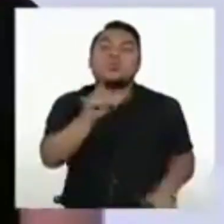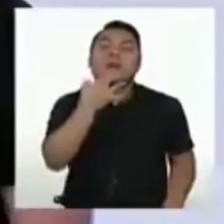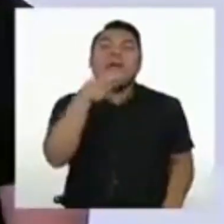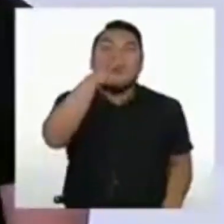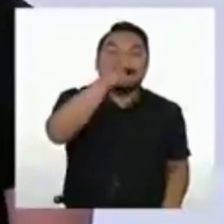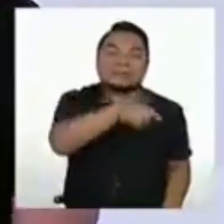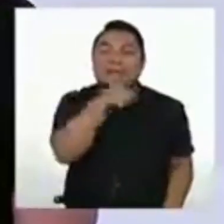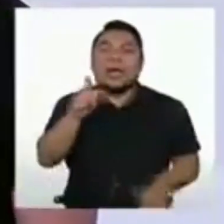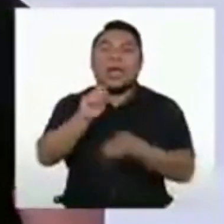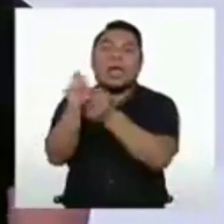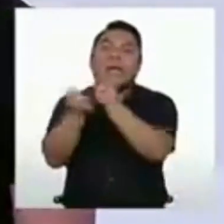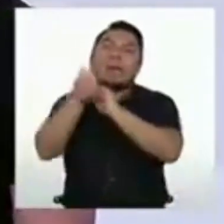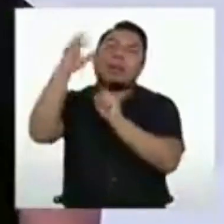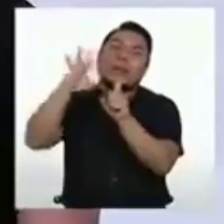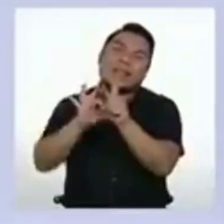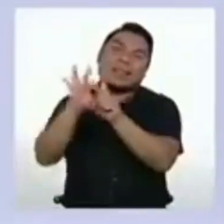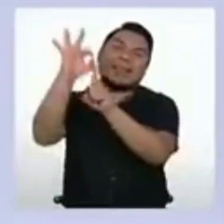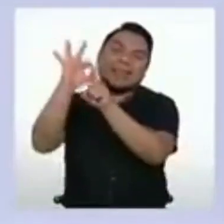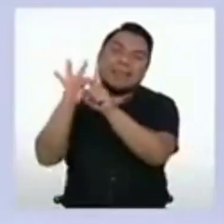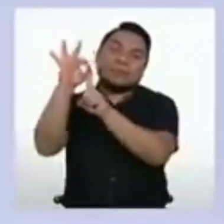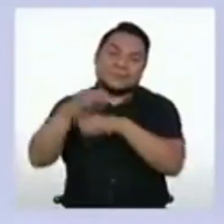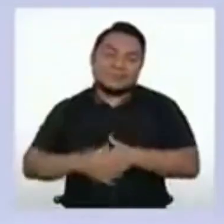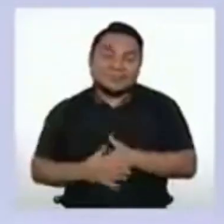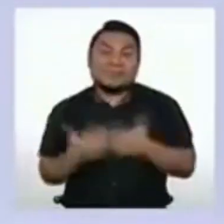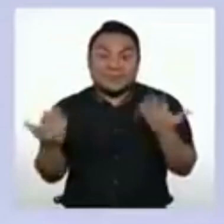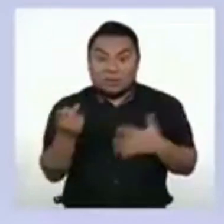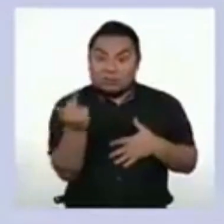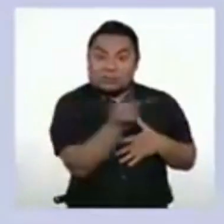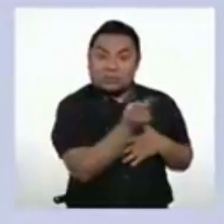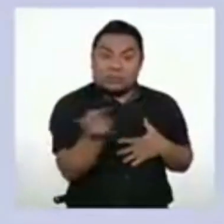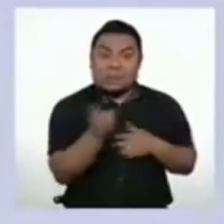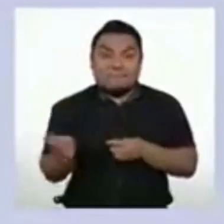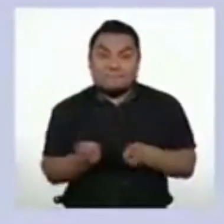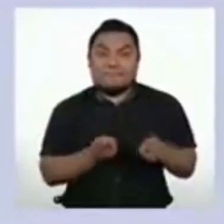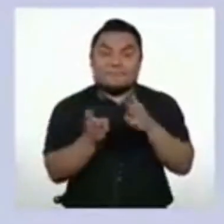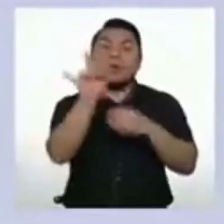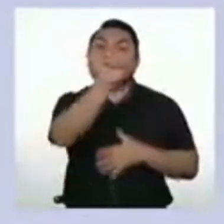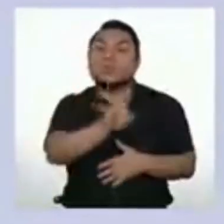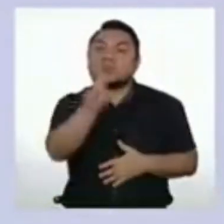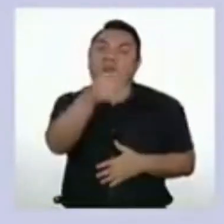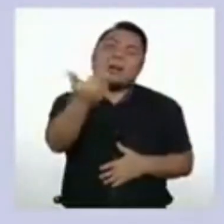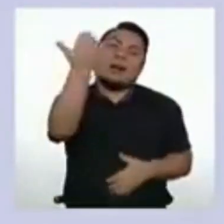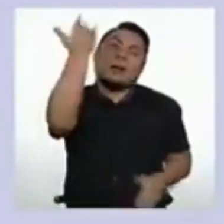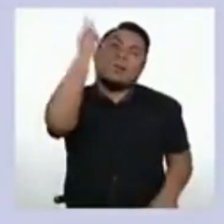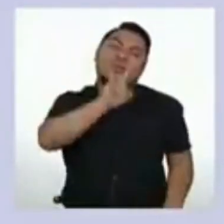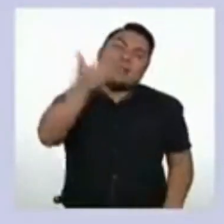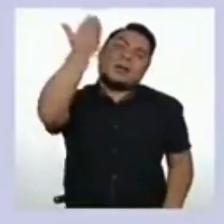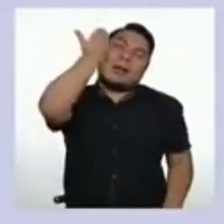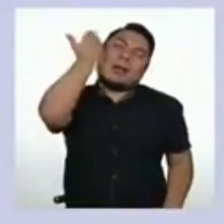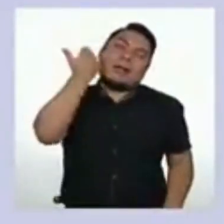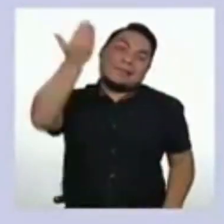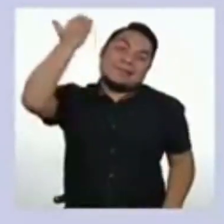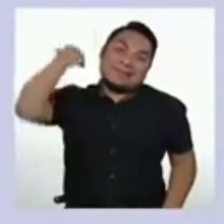sal y los cambios drásticos de temperatura. Recuerda que ambos métodos han sido utilizados desde tiempos muy